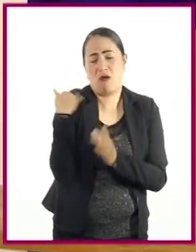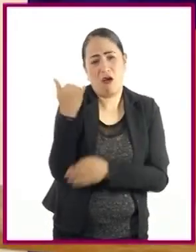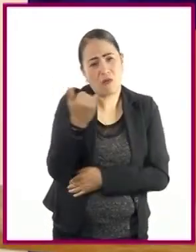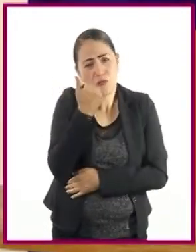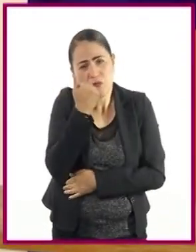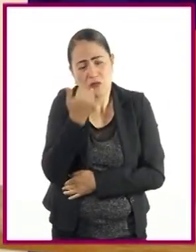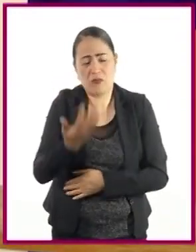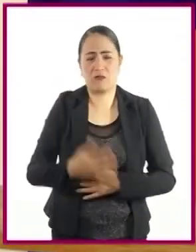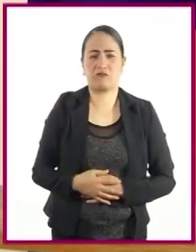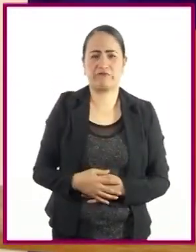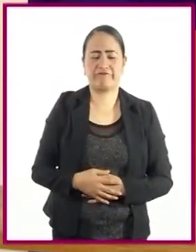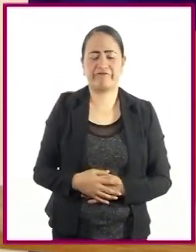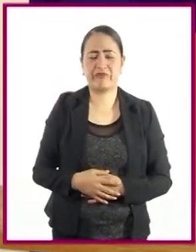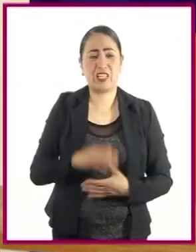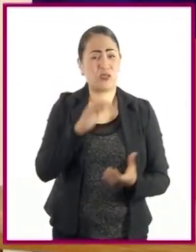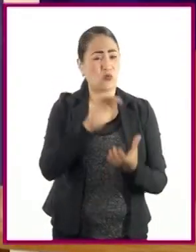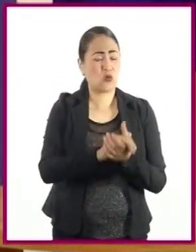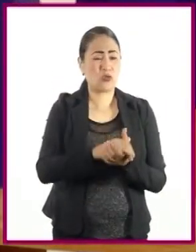Pobre esposa.